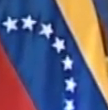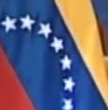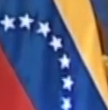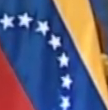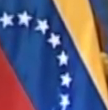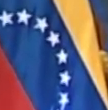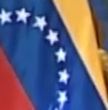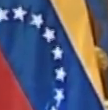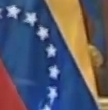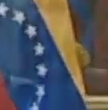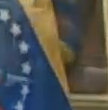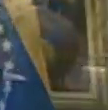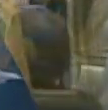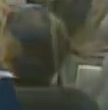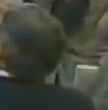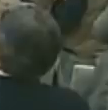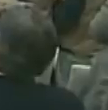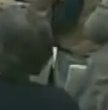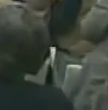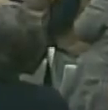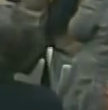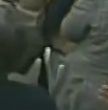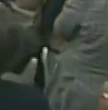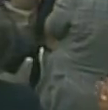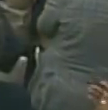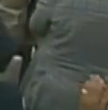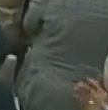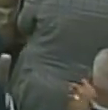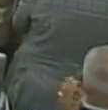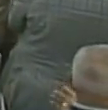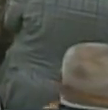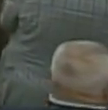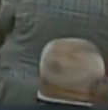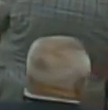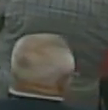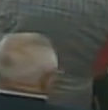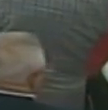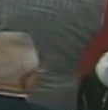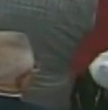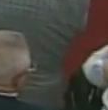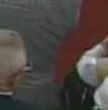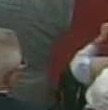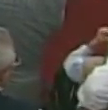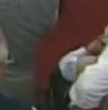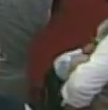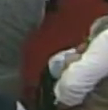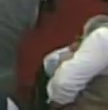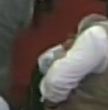consejos legislativos estadales 2018.